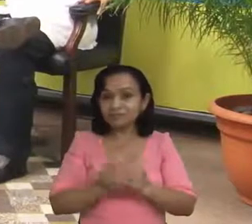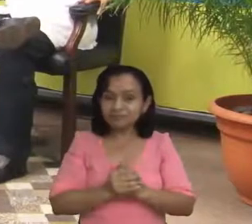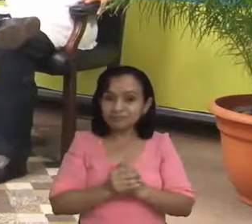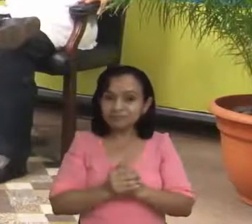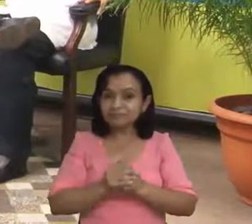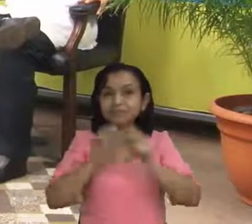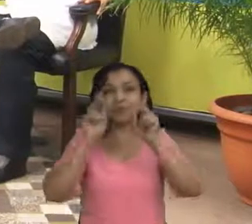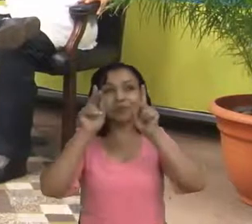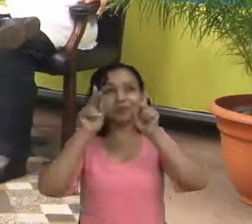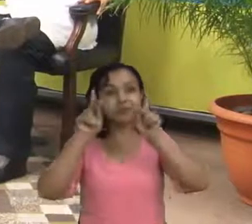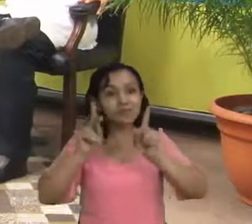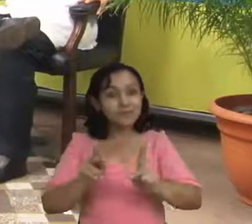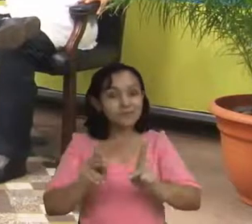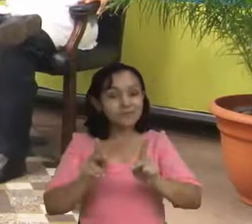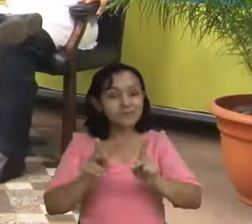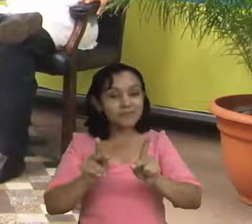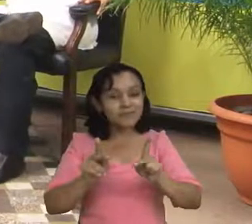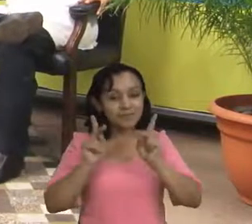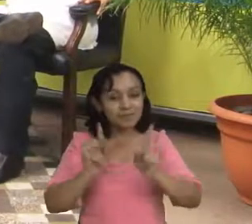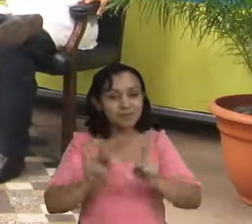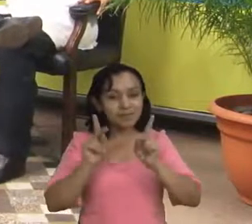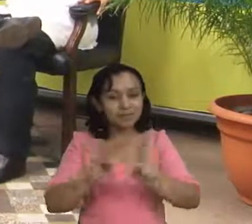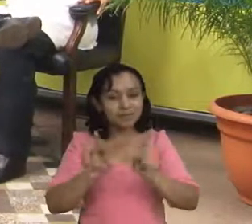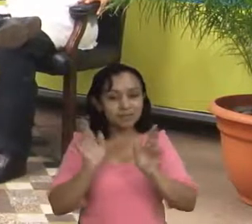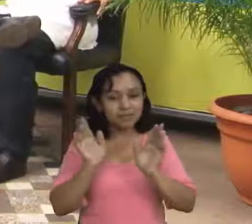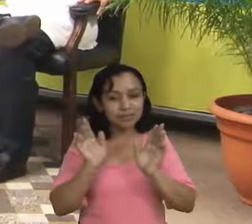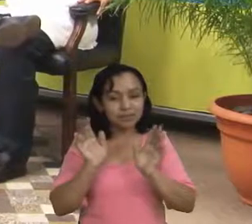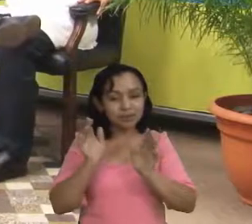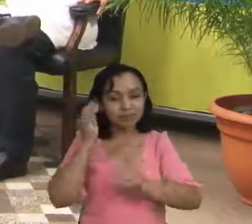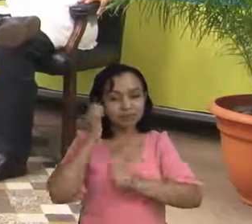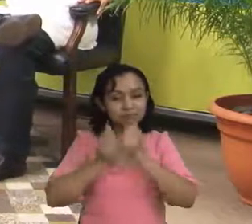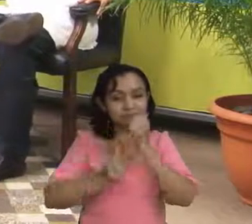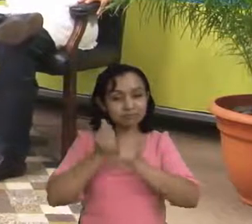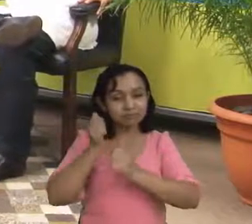personas que tienen, por ejemplo, malformación,